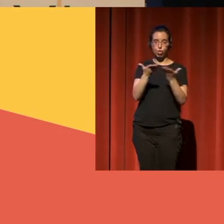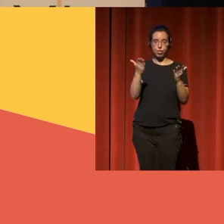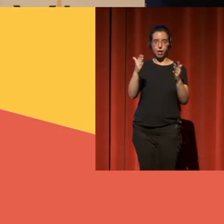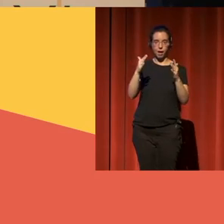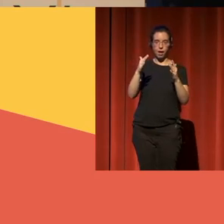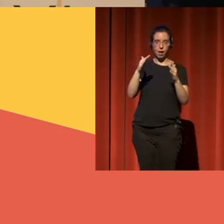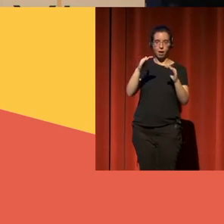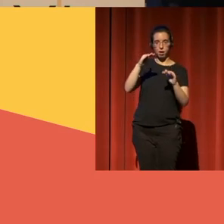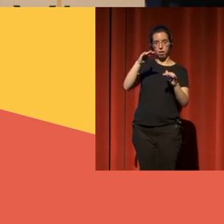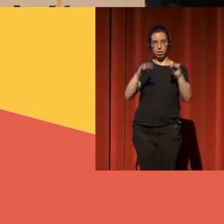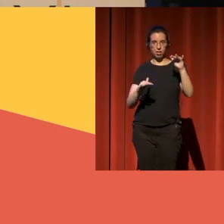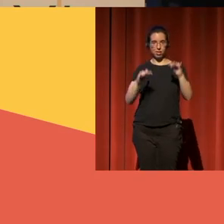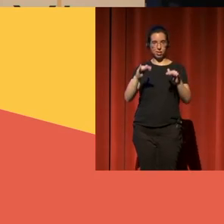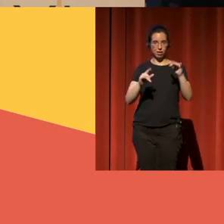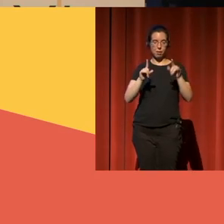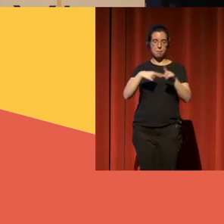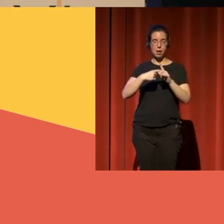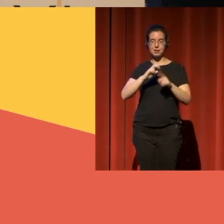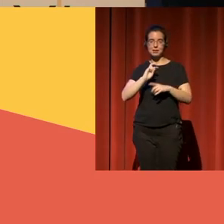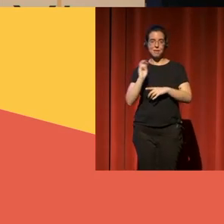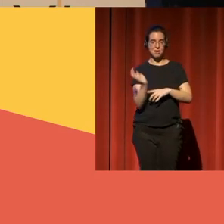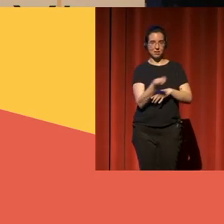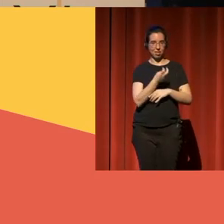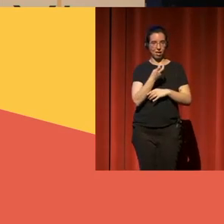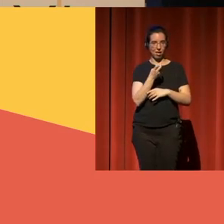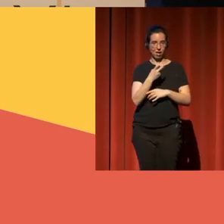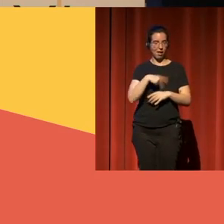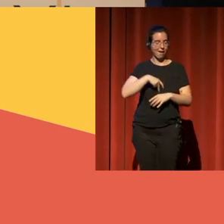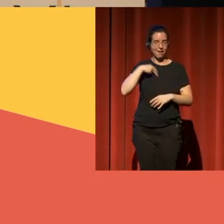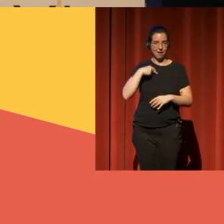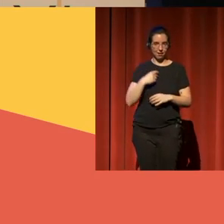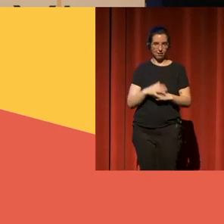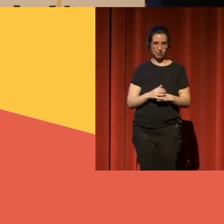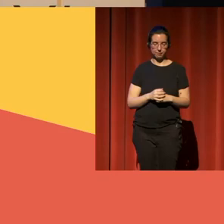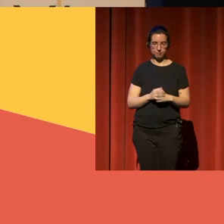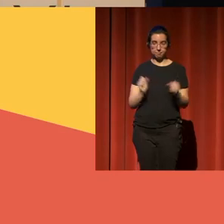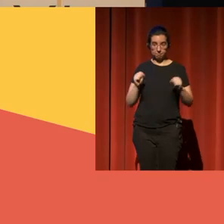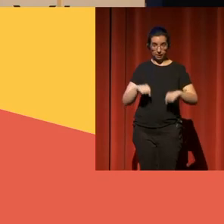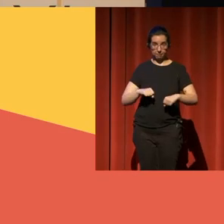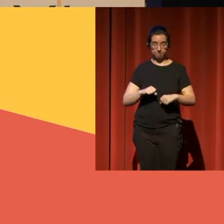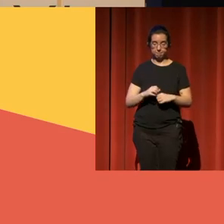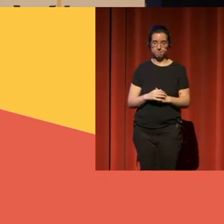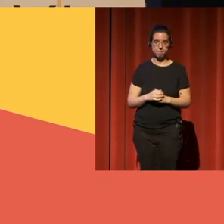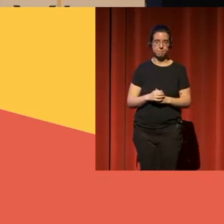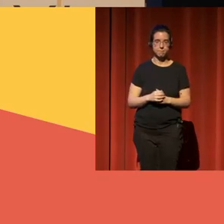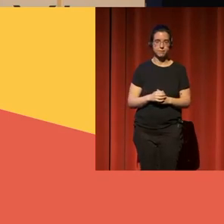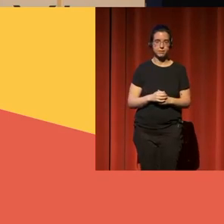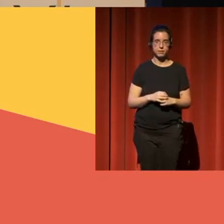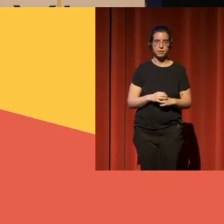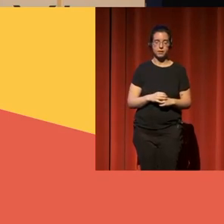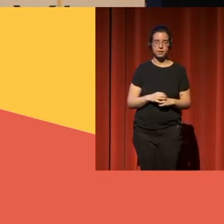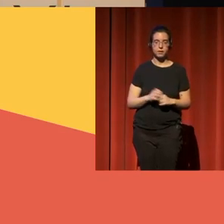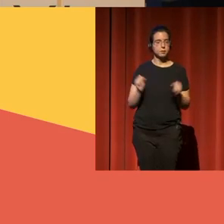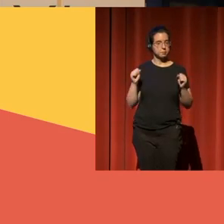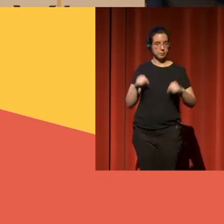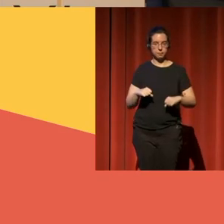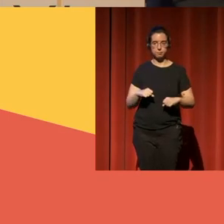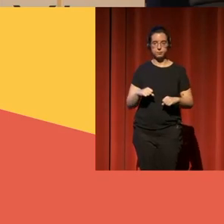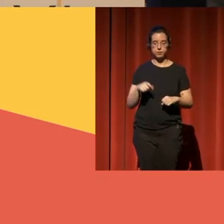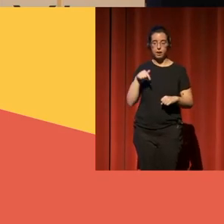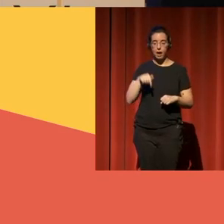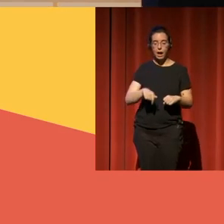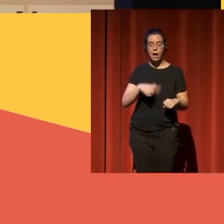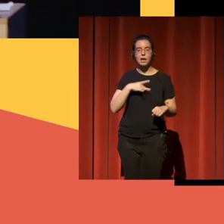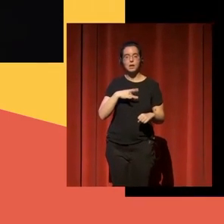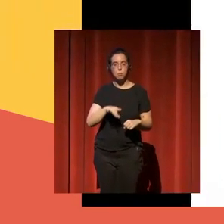diversidades en en un sentido eh general vale vale aquí podéis